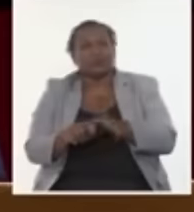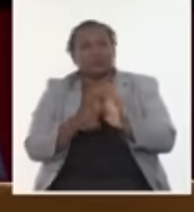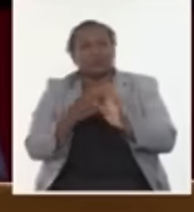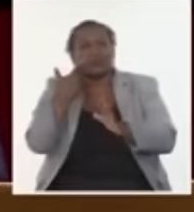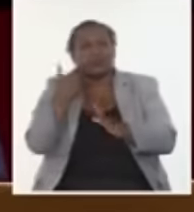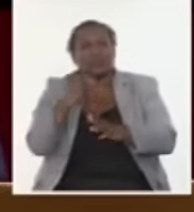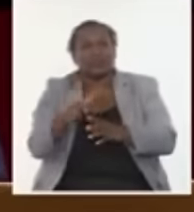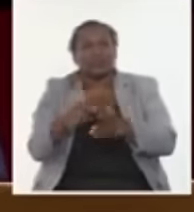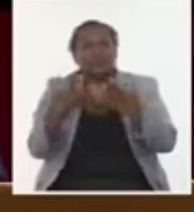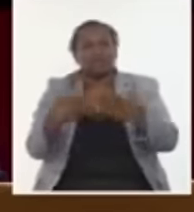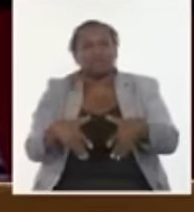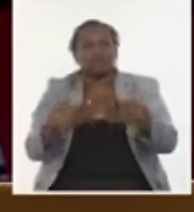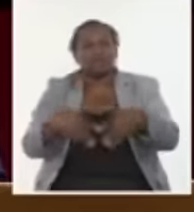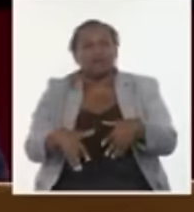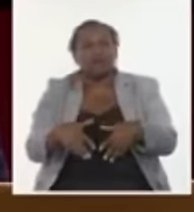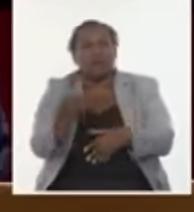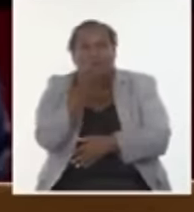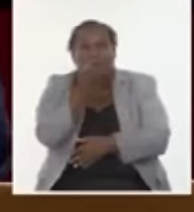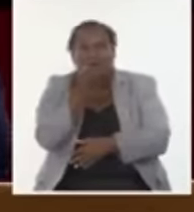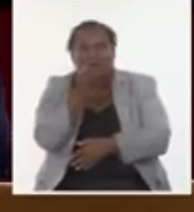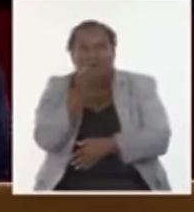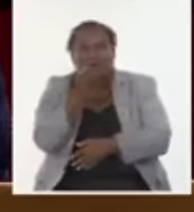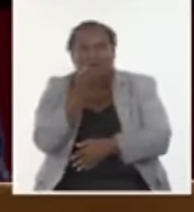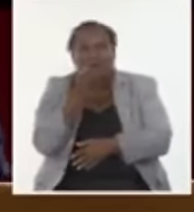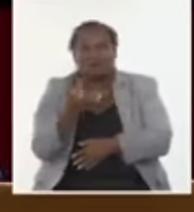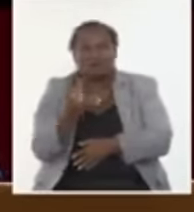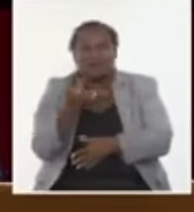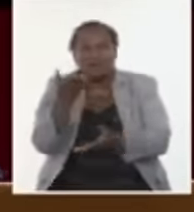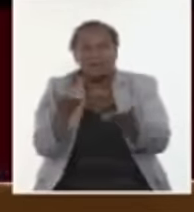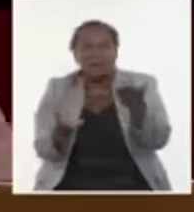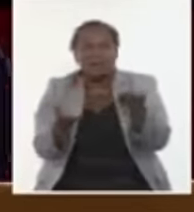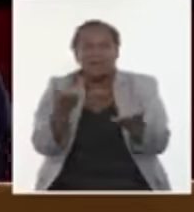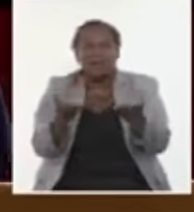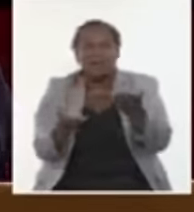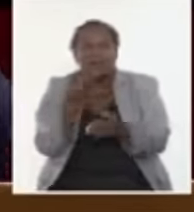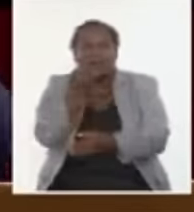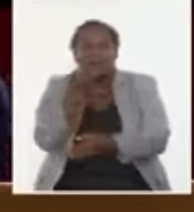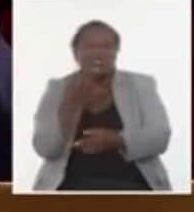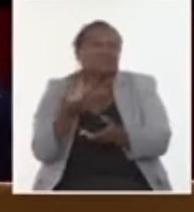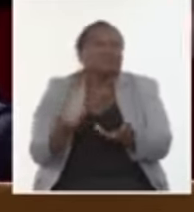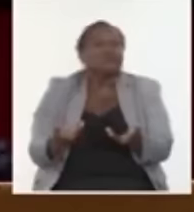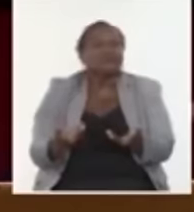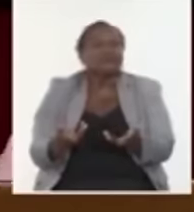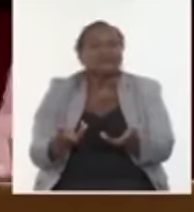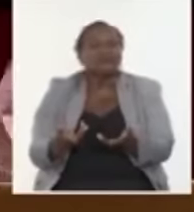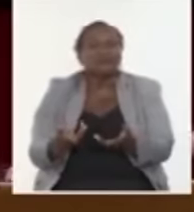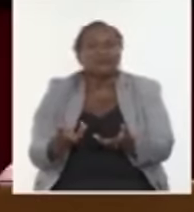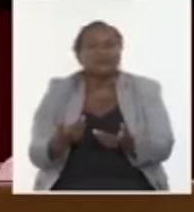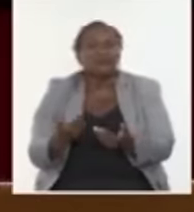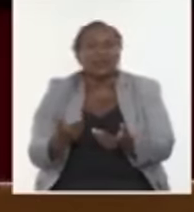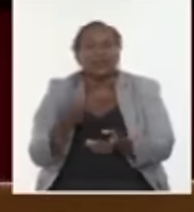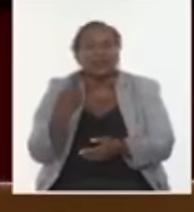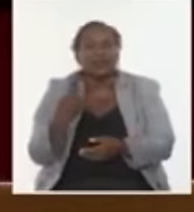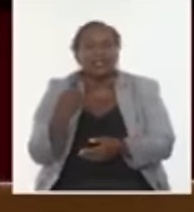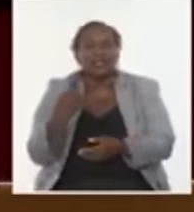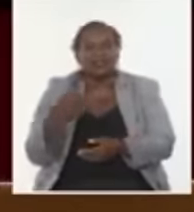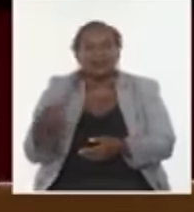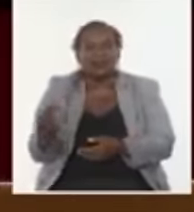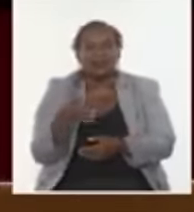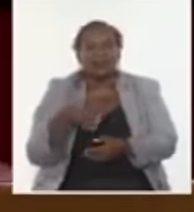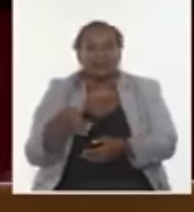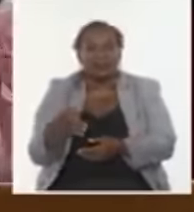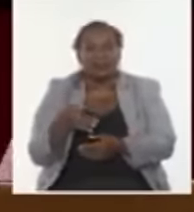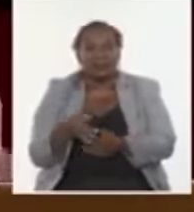producción de alimentos está en los balances de alimentos. ¿Qué es lo que es el balance? Es qué es lo que necesita un municipio donde va a